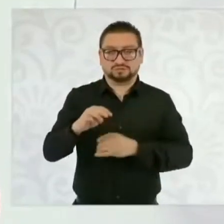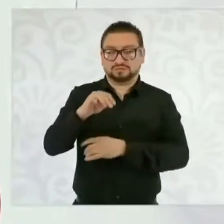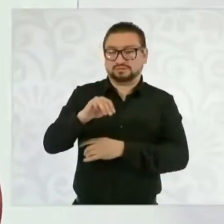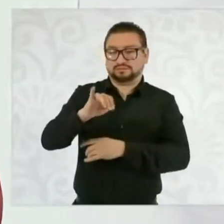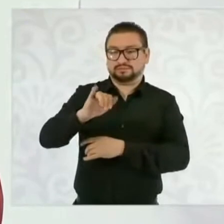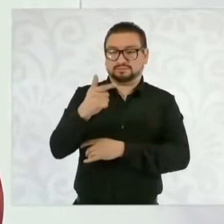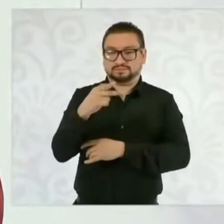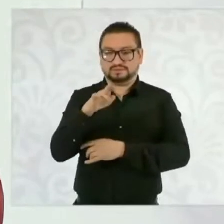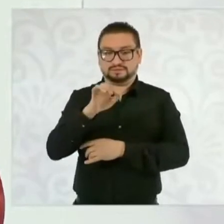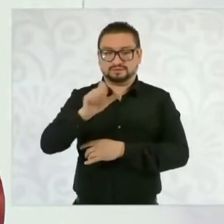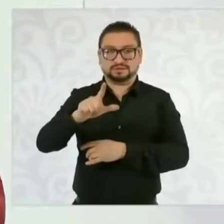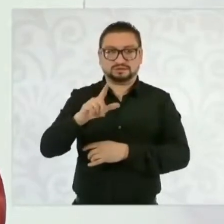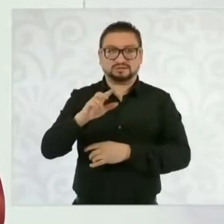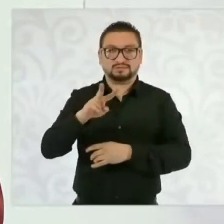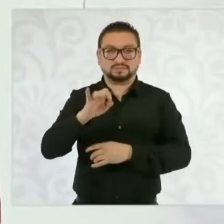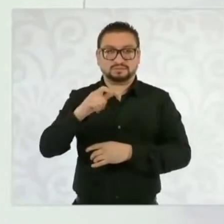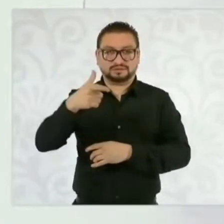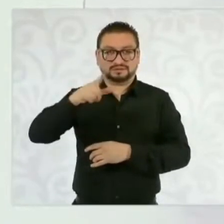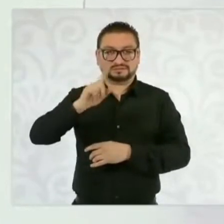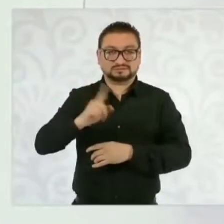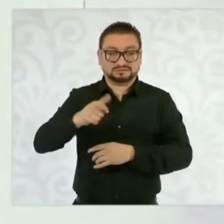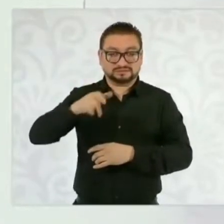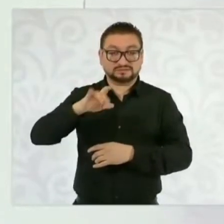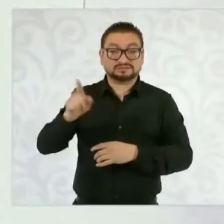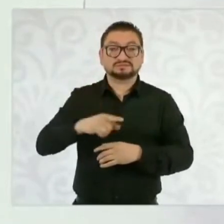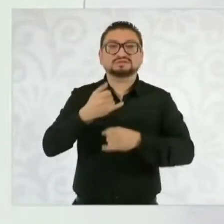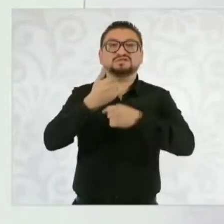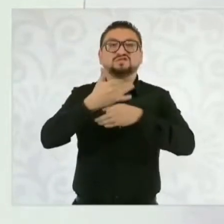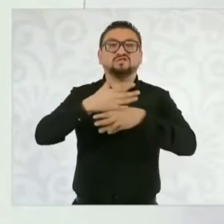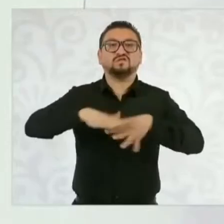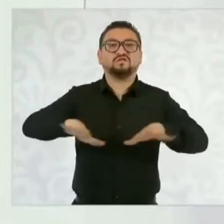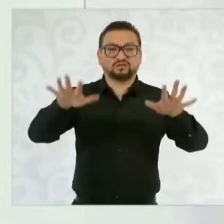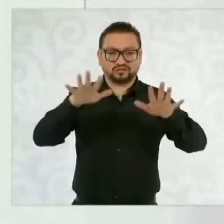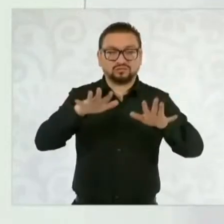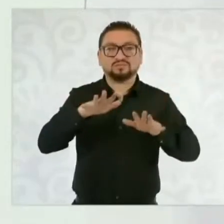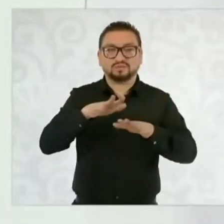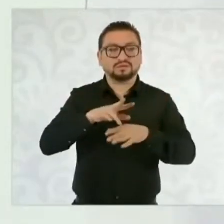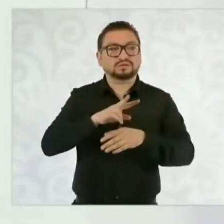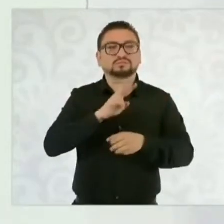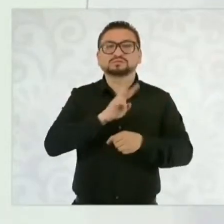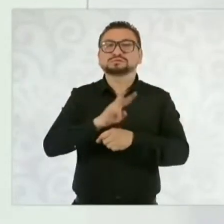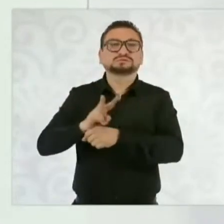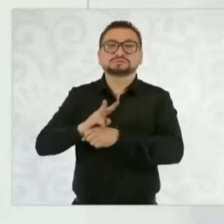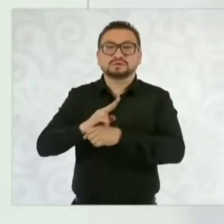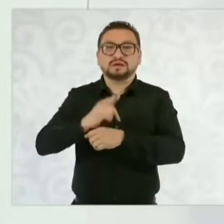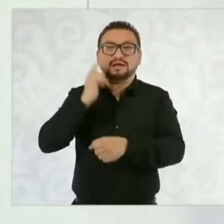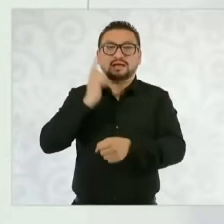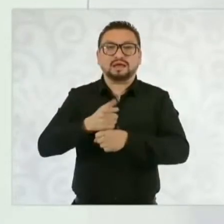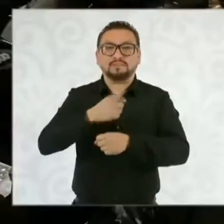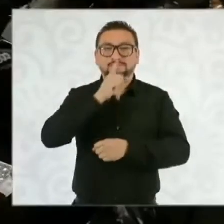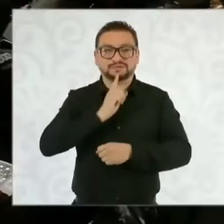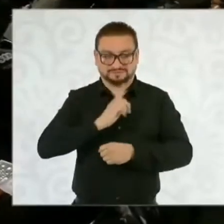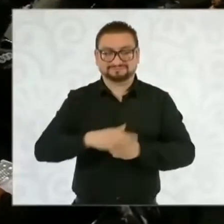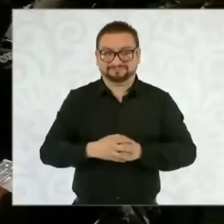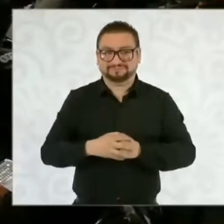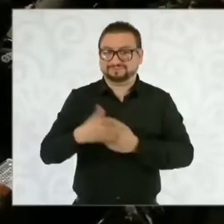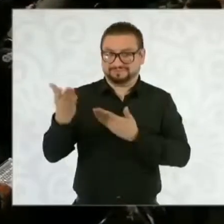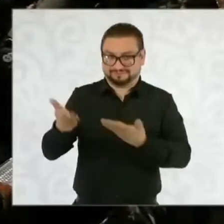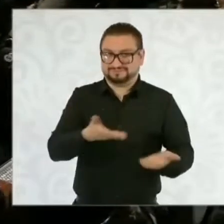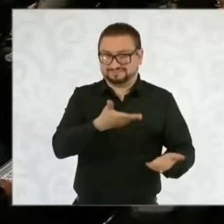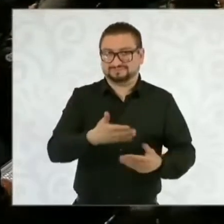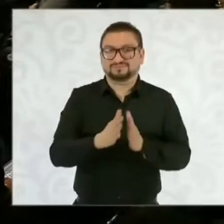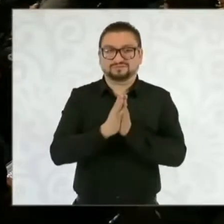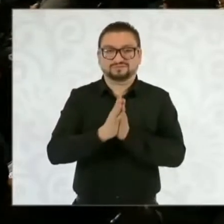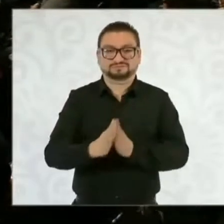Miguel Elorza Vázquez con Infodemia, con el detector de mentiras. Entonces, adelante, Marat, por